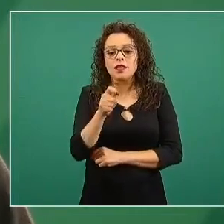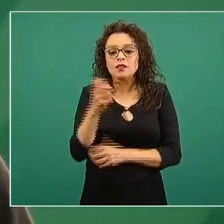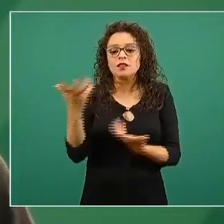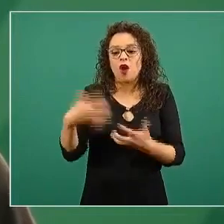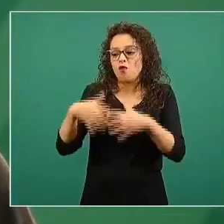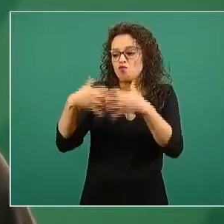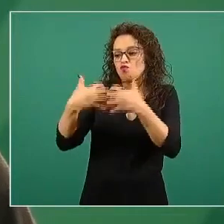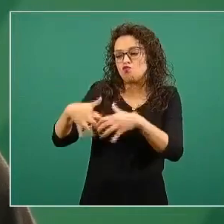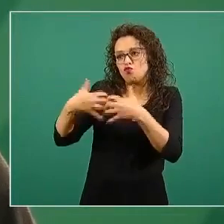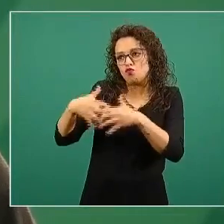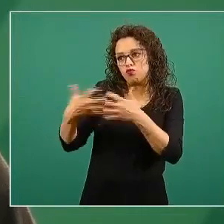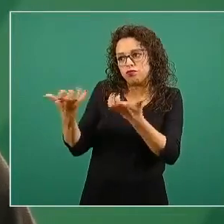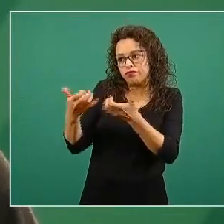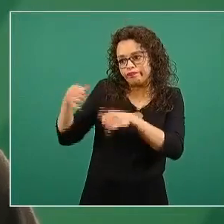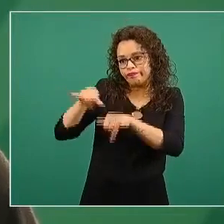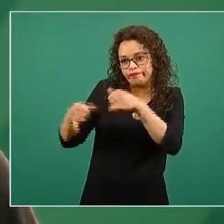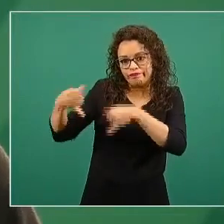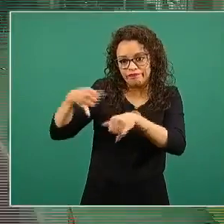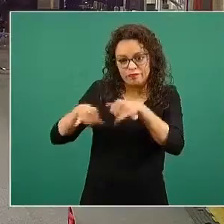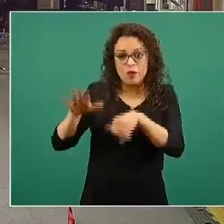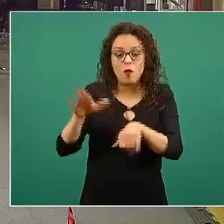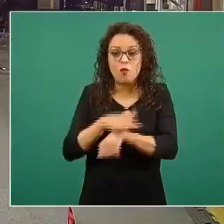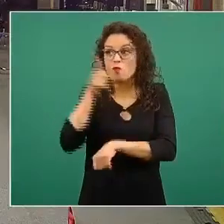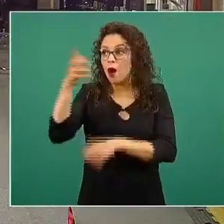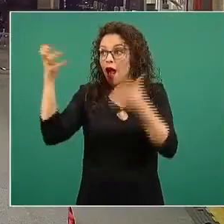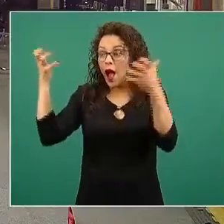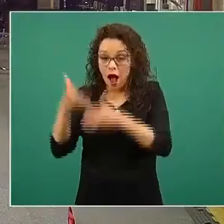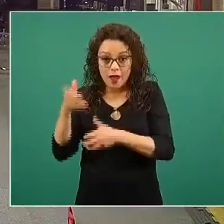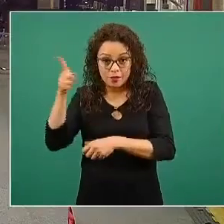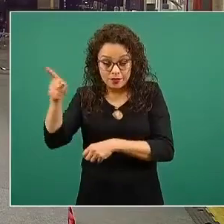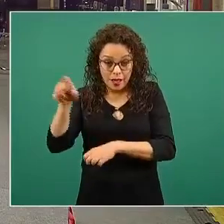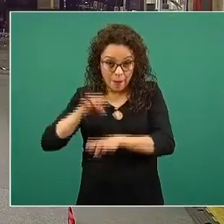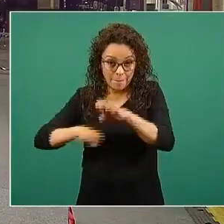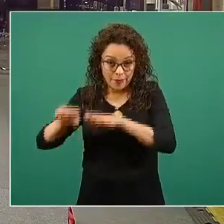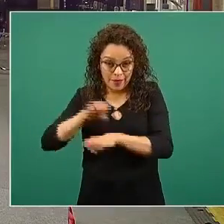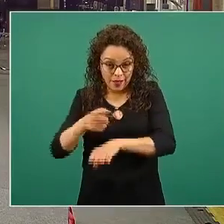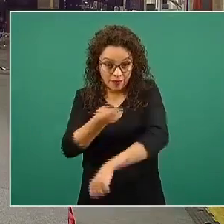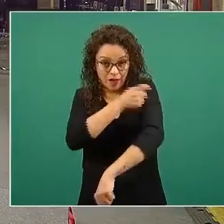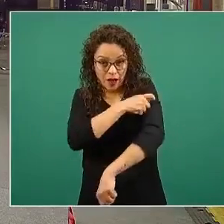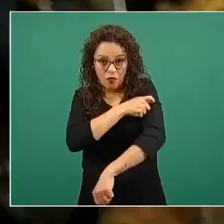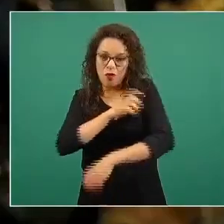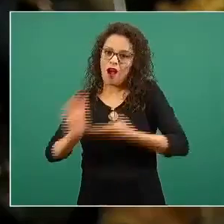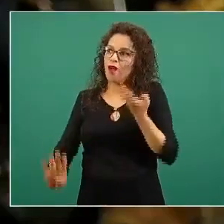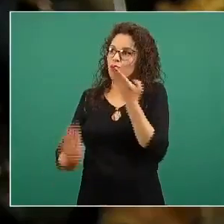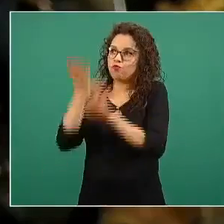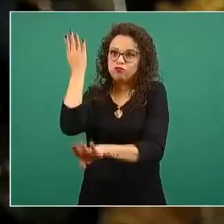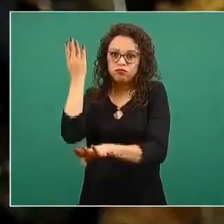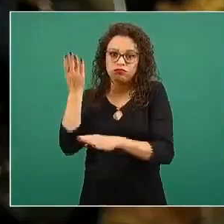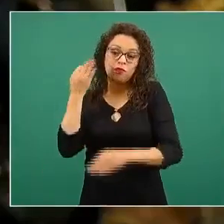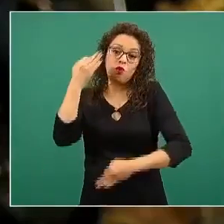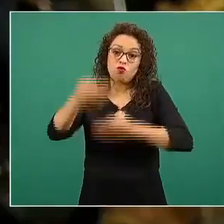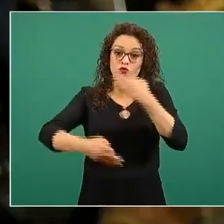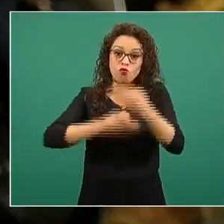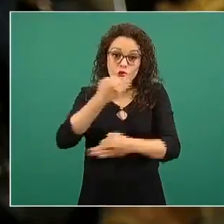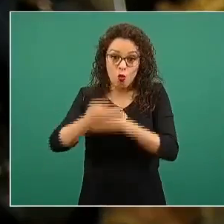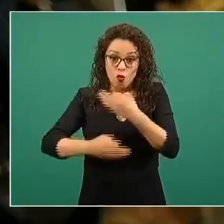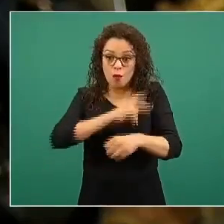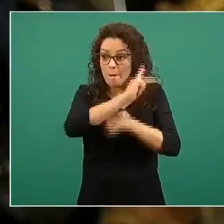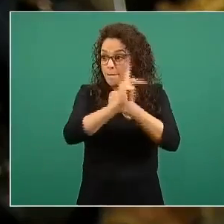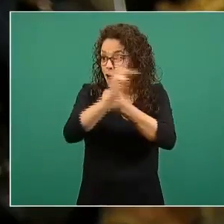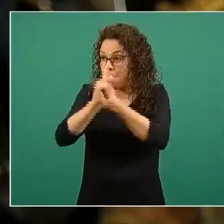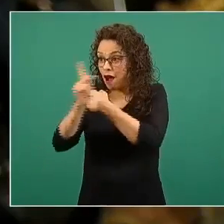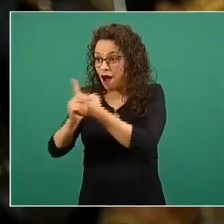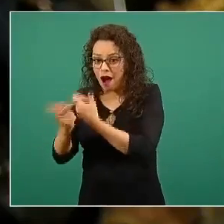que además es una producción mundial y que, como sabemos, debe de ser pues compartida entre todos los